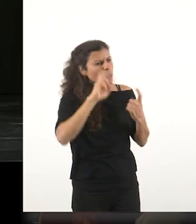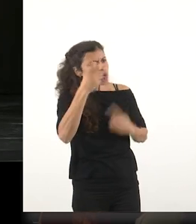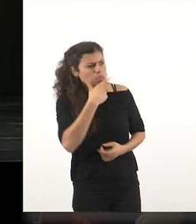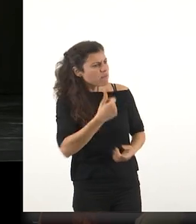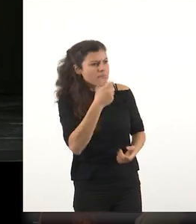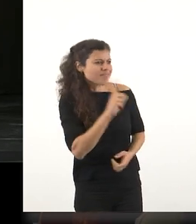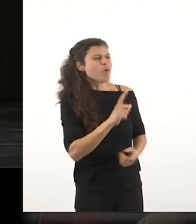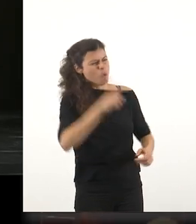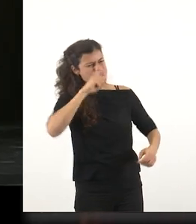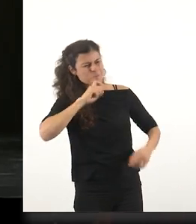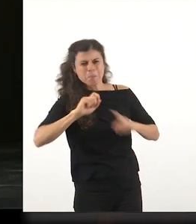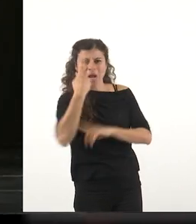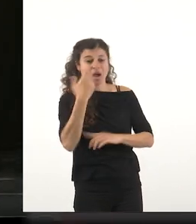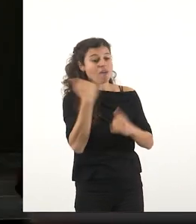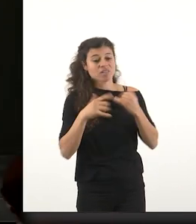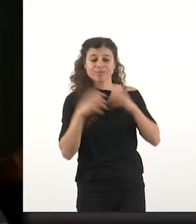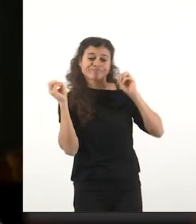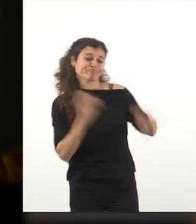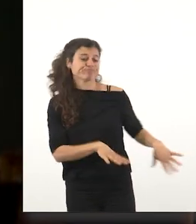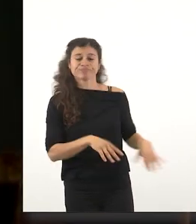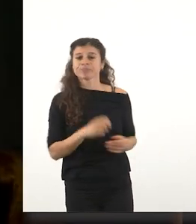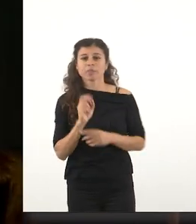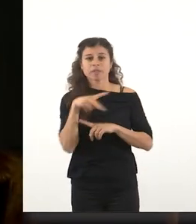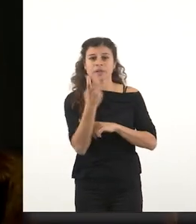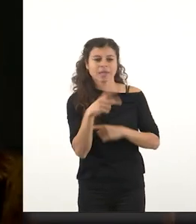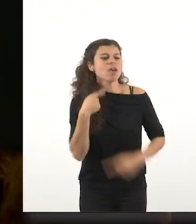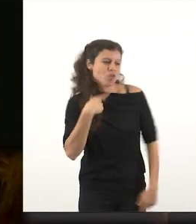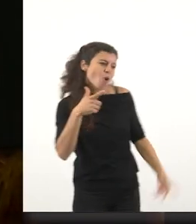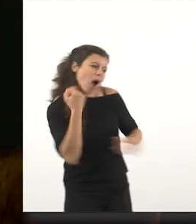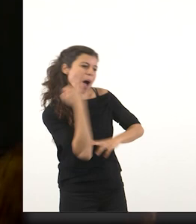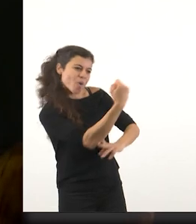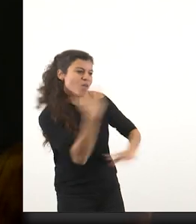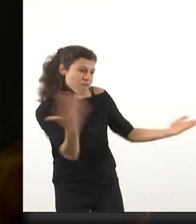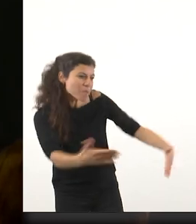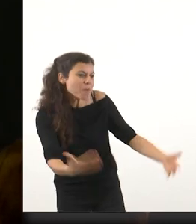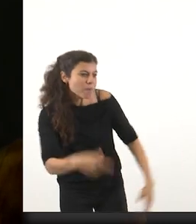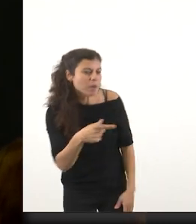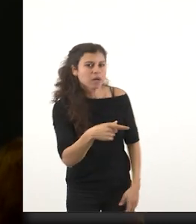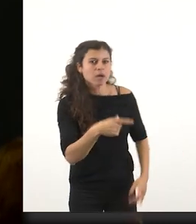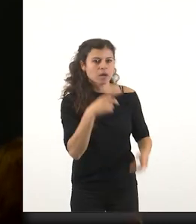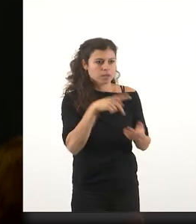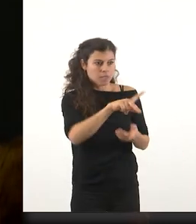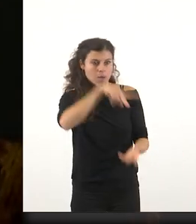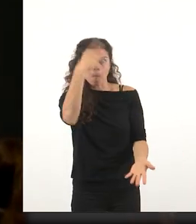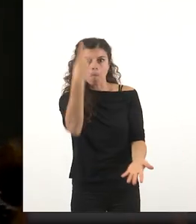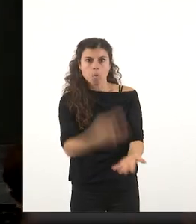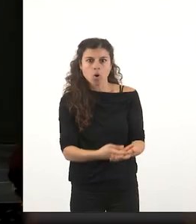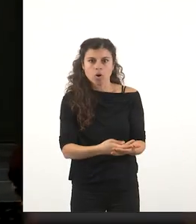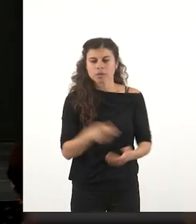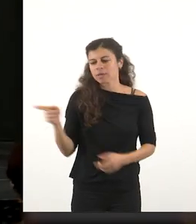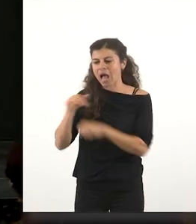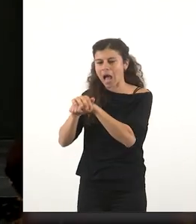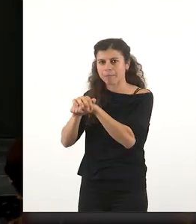que dejé de bailar y digo, esto es cosa de tíos. Mira, Jesús, mira. Dale, Antonio, dale. A el Molín de América. Costillo Rosa, me dice Jesús. Pame, perdona. El Antonio es mi colega,